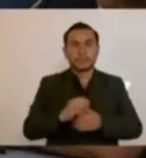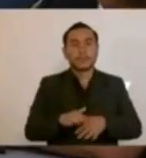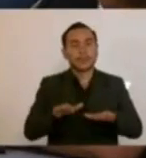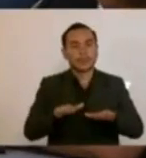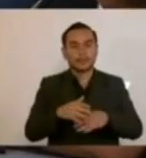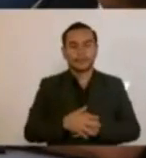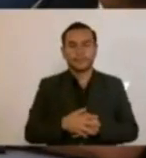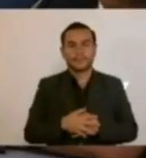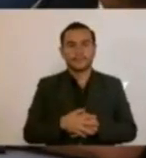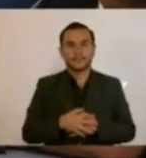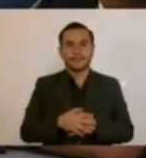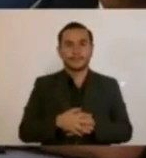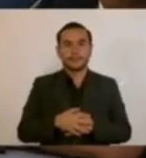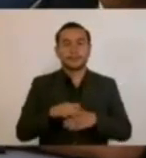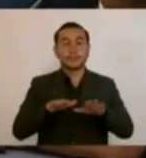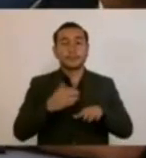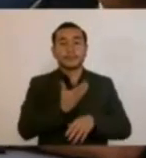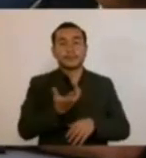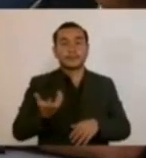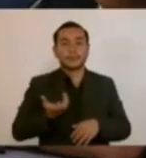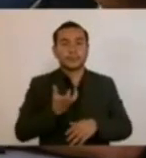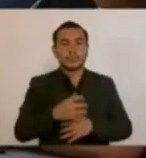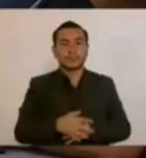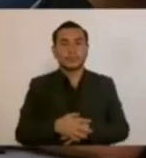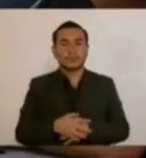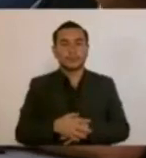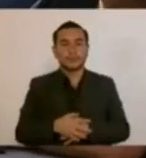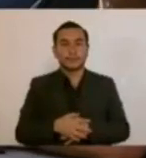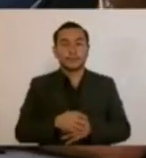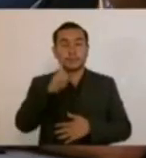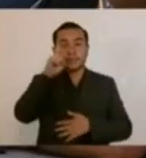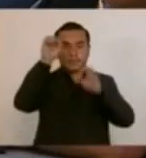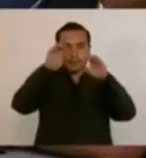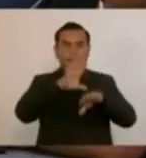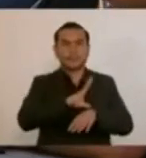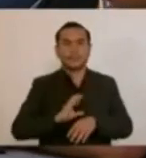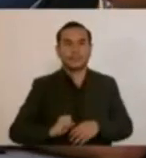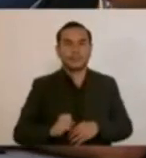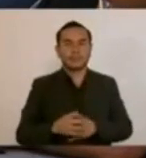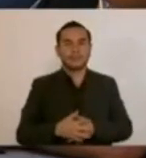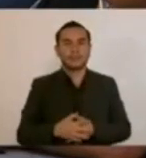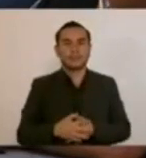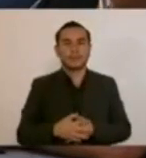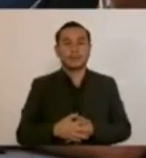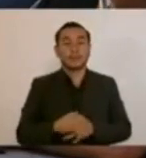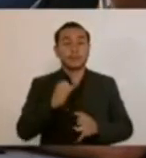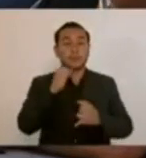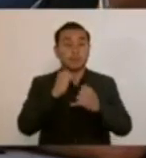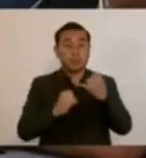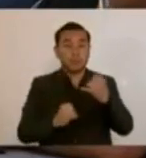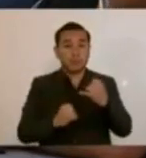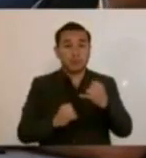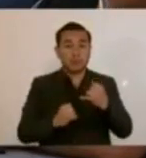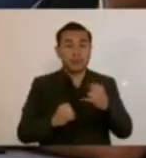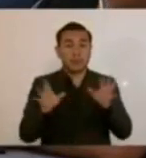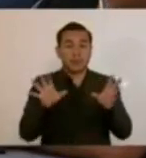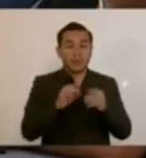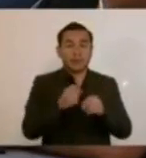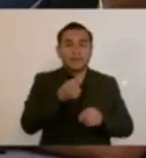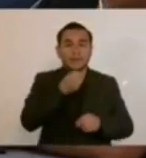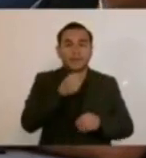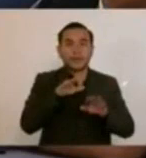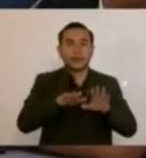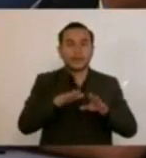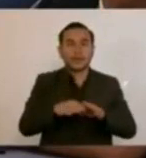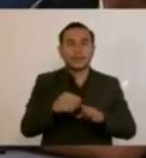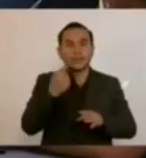gracias. Bueno, gracias a todos y Dios bendiga El Salvador. Concluimos así con esta reunión informativa. Gracias